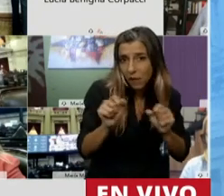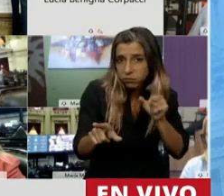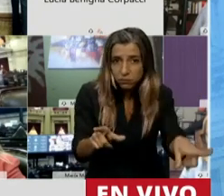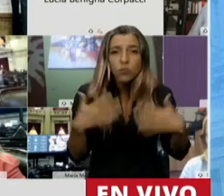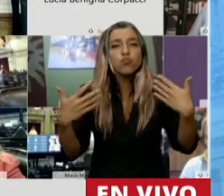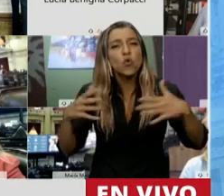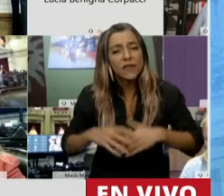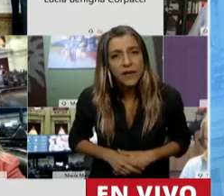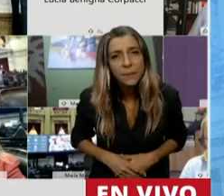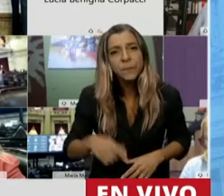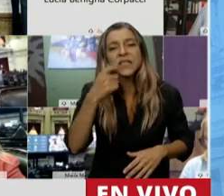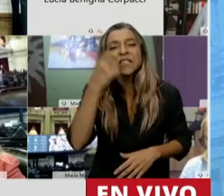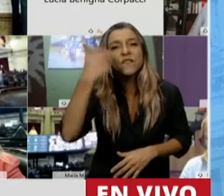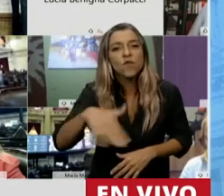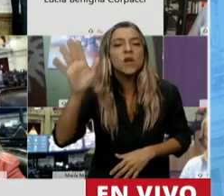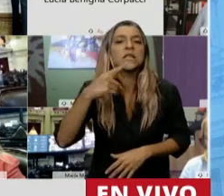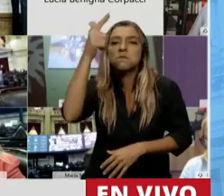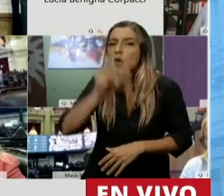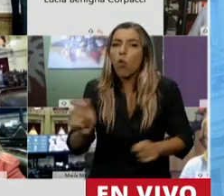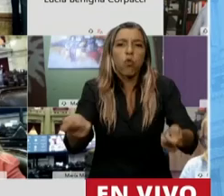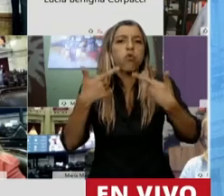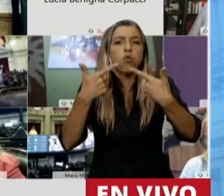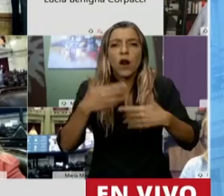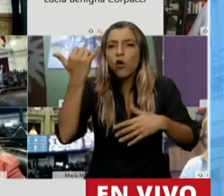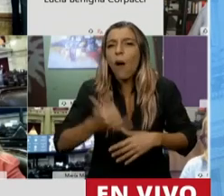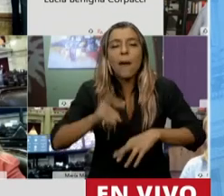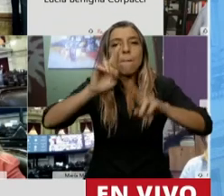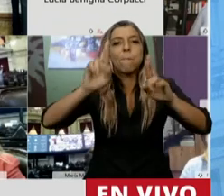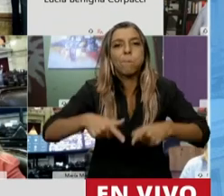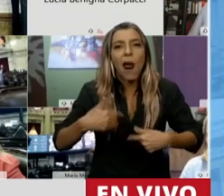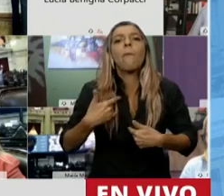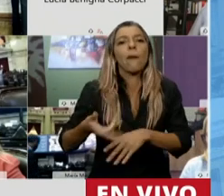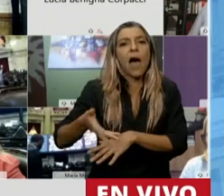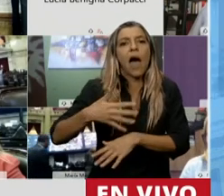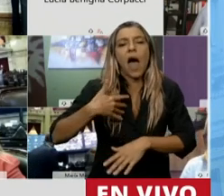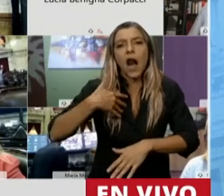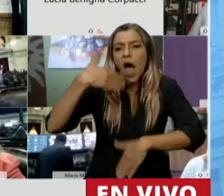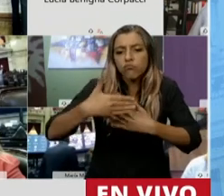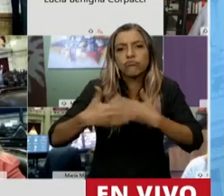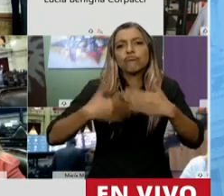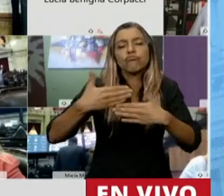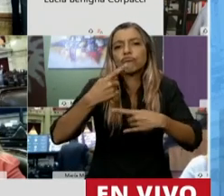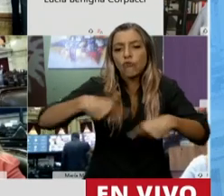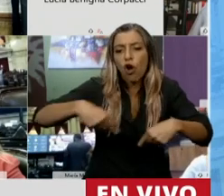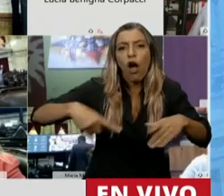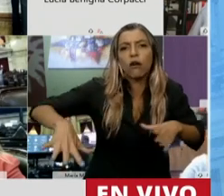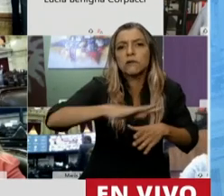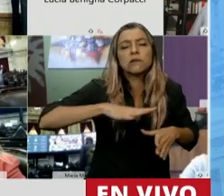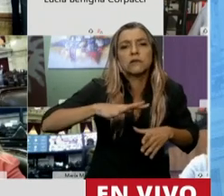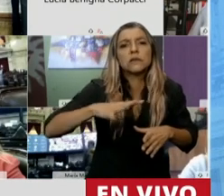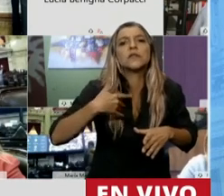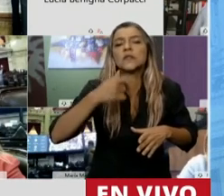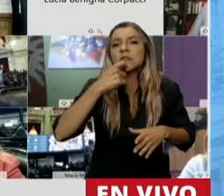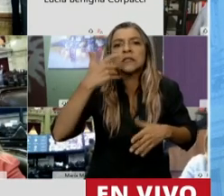un propietario de un establecimiento tiene aprobado un plan de ordenamiento territorial y a partir de eso